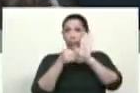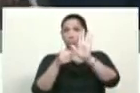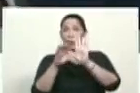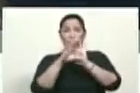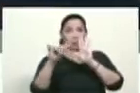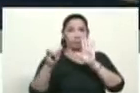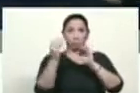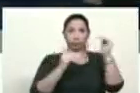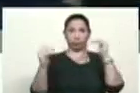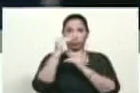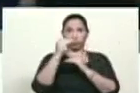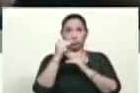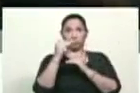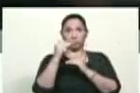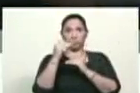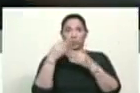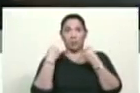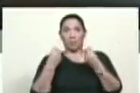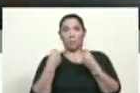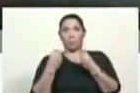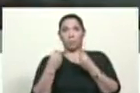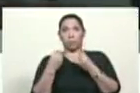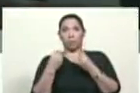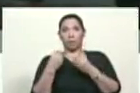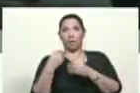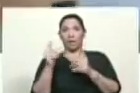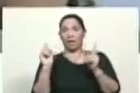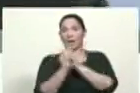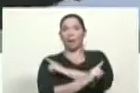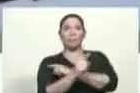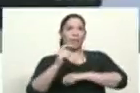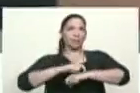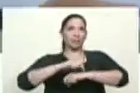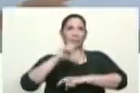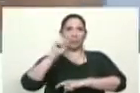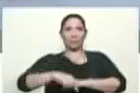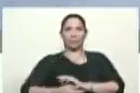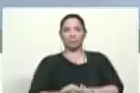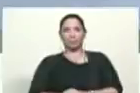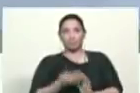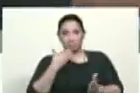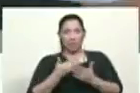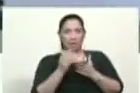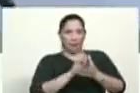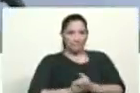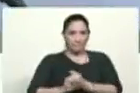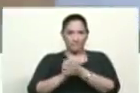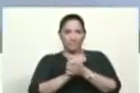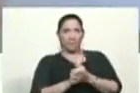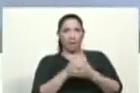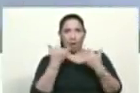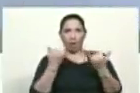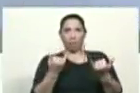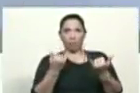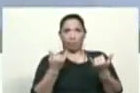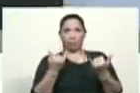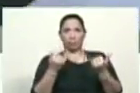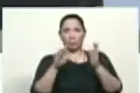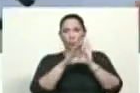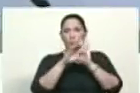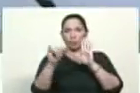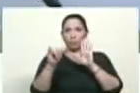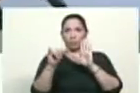es plenipotenciaria, porque cambia el tiempo también. Vamos a pedir a los compañeros, vamos a darle la palabra también al